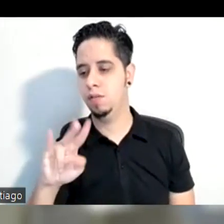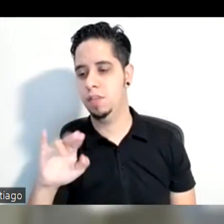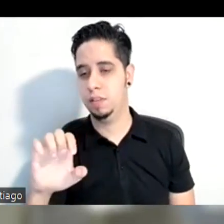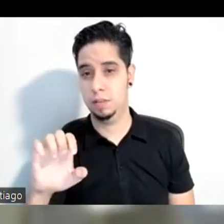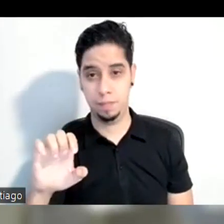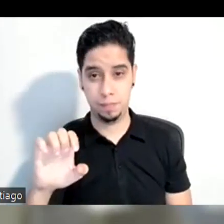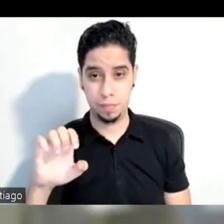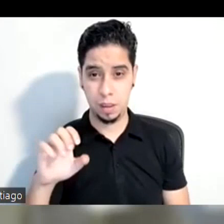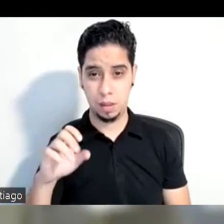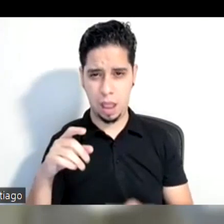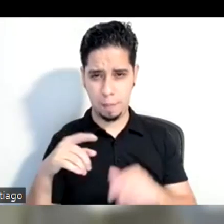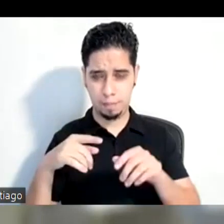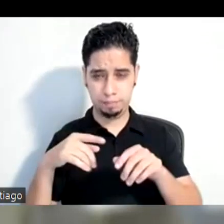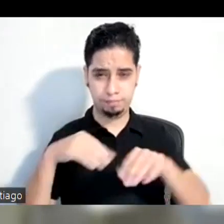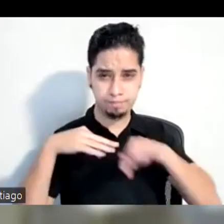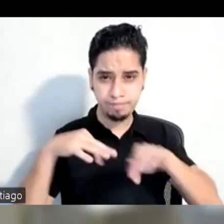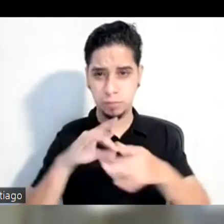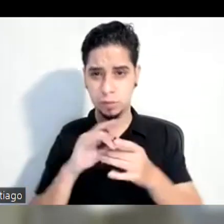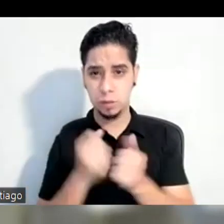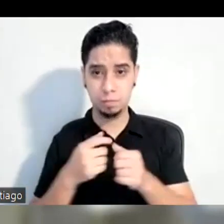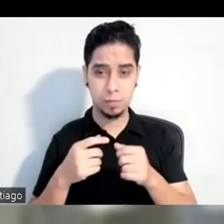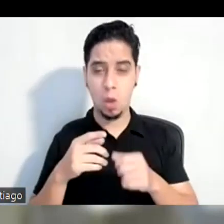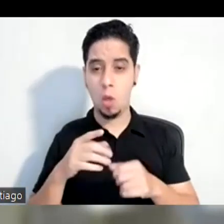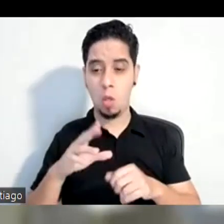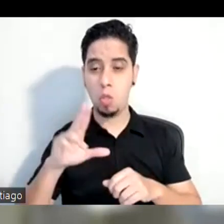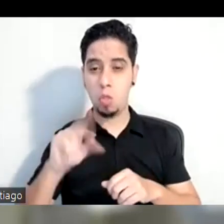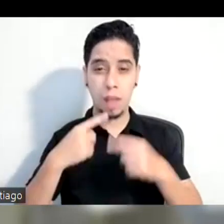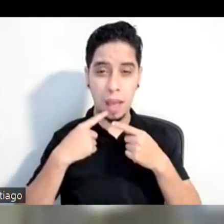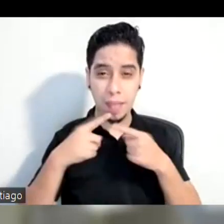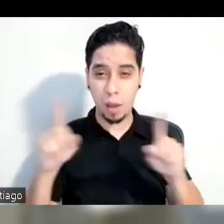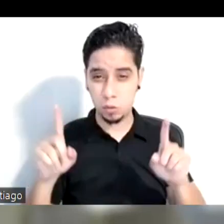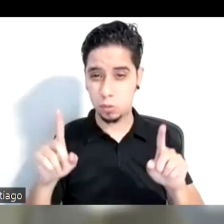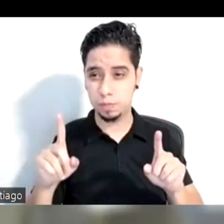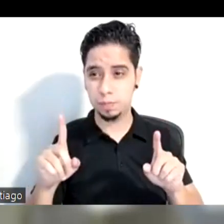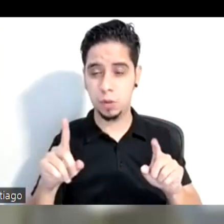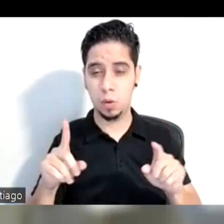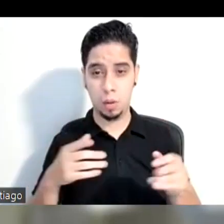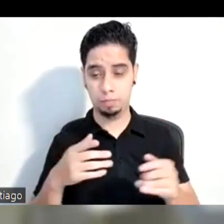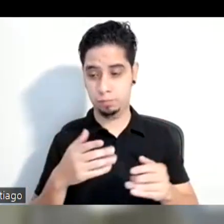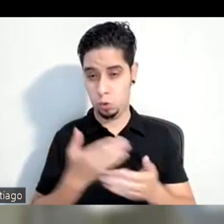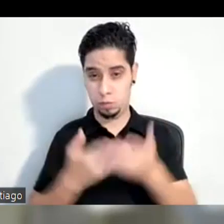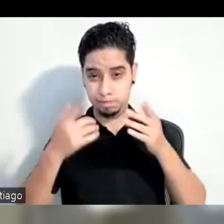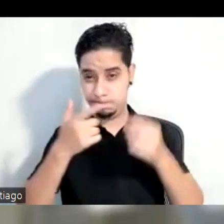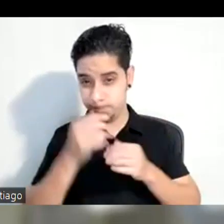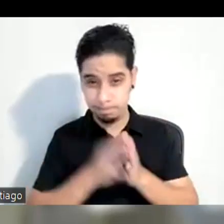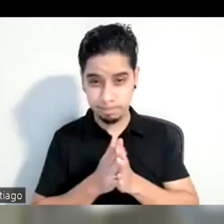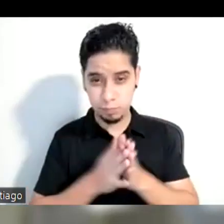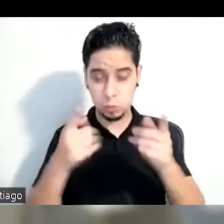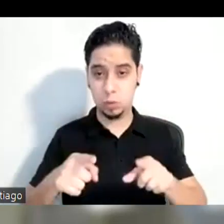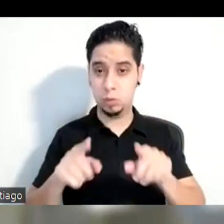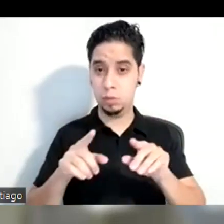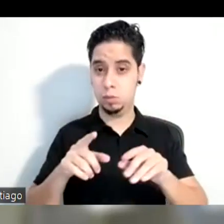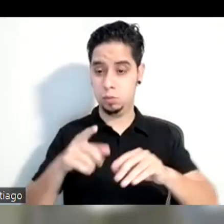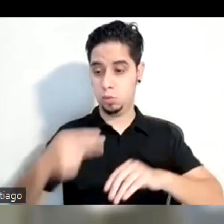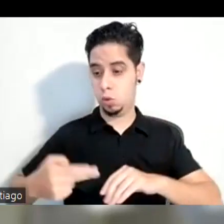lo del Do Not Turn Out, ¿verdad? Y nos han pasado cosas de lo más interesantes. Ajá. Una cosa que nos pasó en un momento determinado histórico en Puerto Rico es